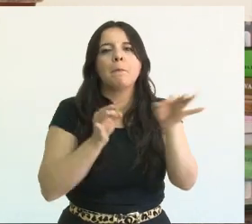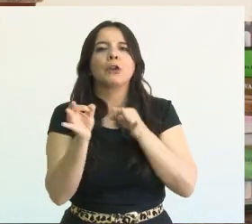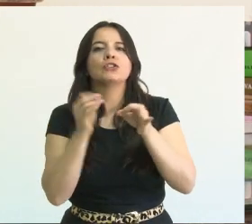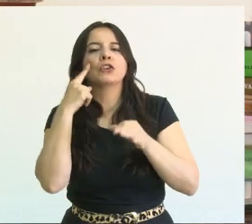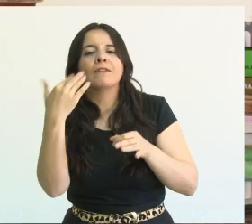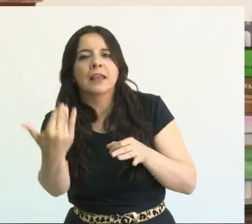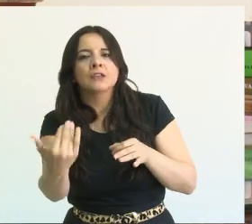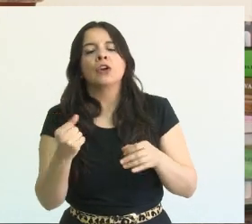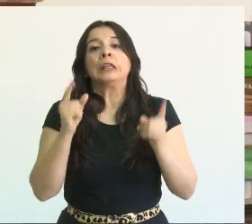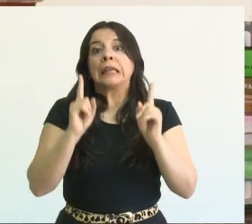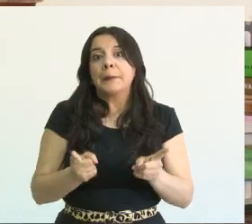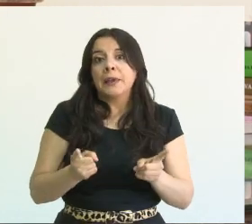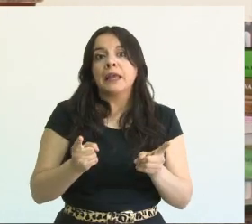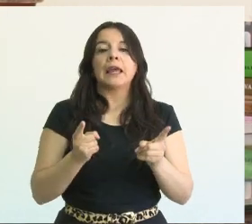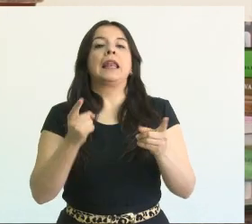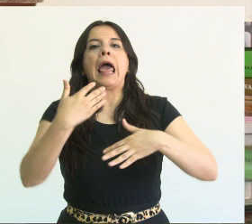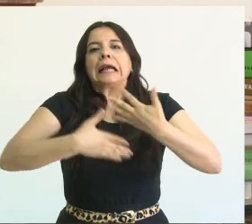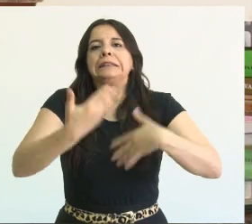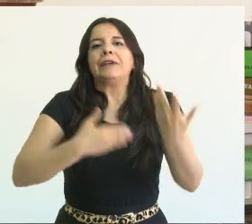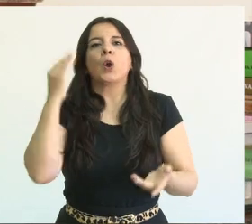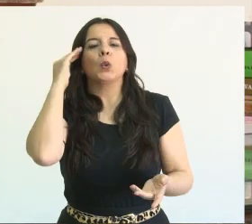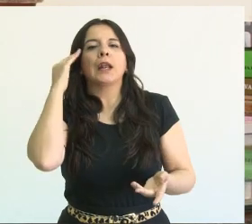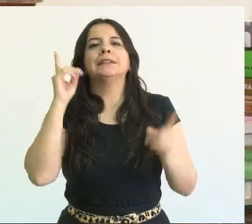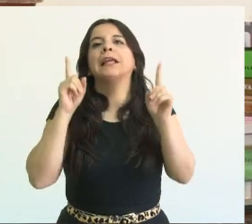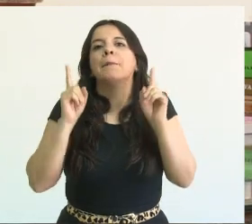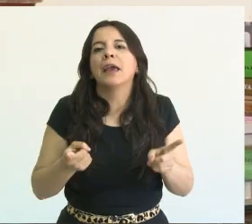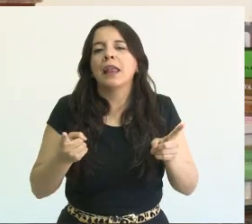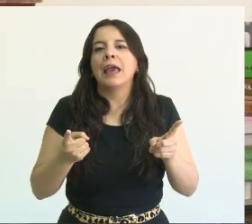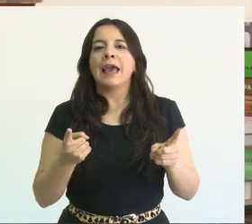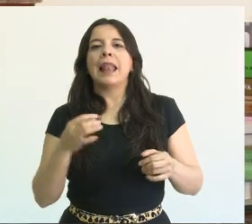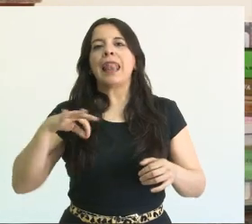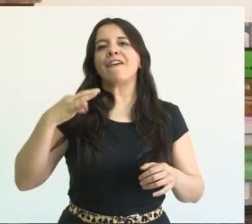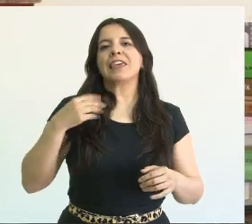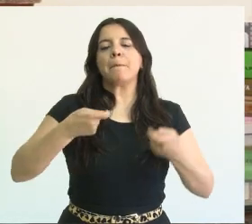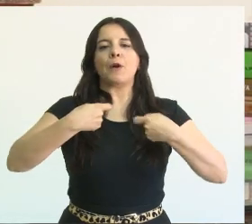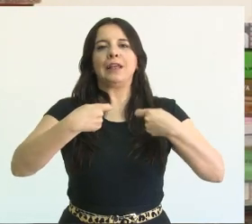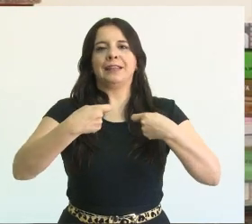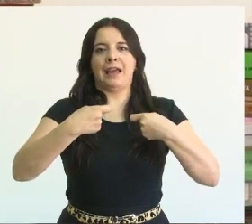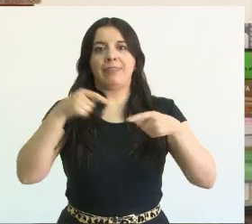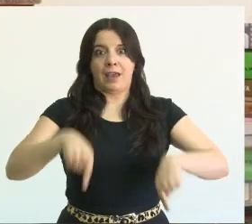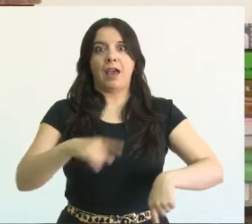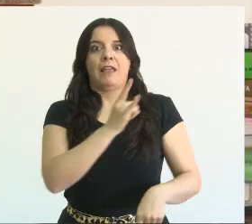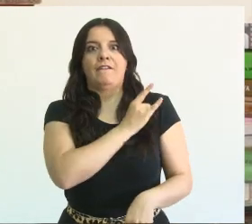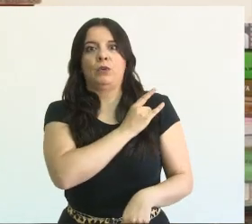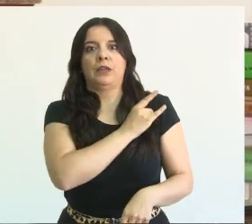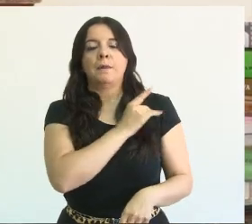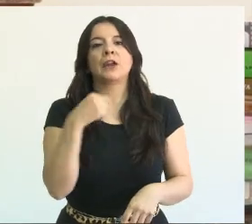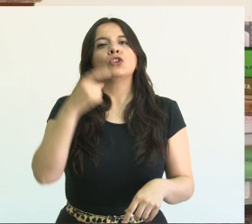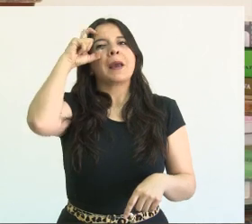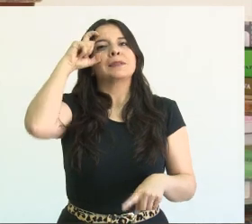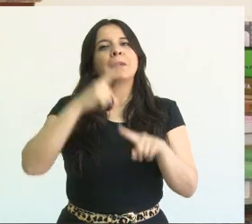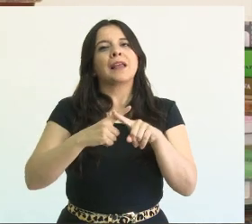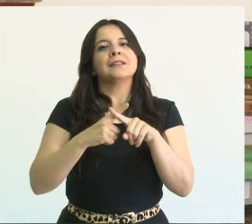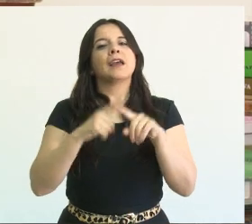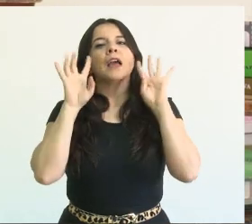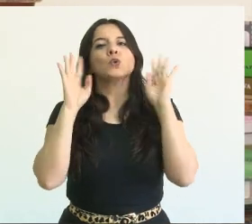cuestiones culturales, actividades culturales, en la vida política de la facultad. Para nosotros la experiencia estudiantil no se reduce